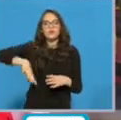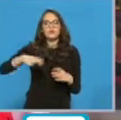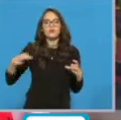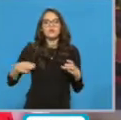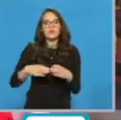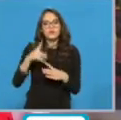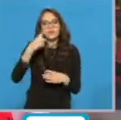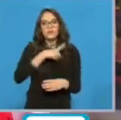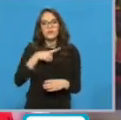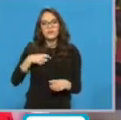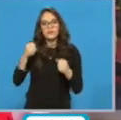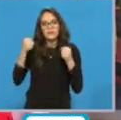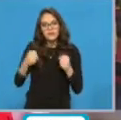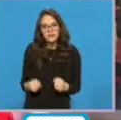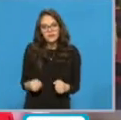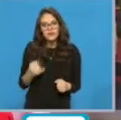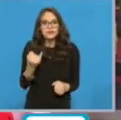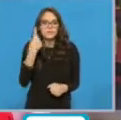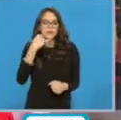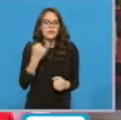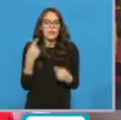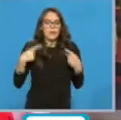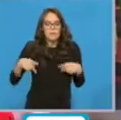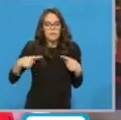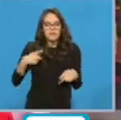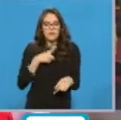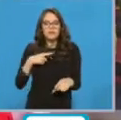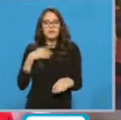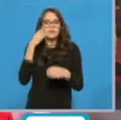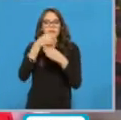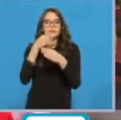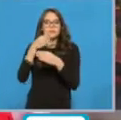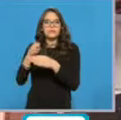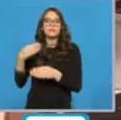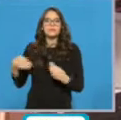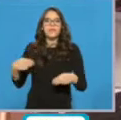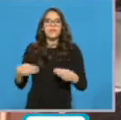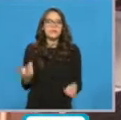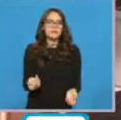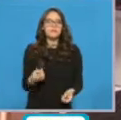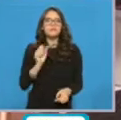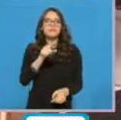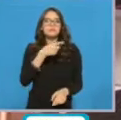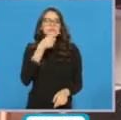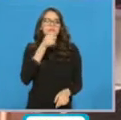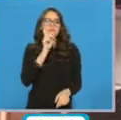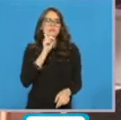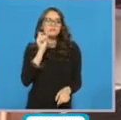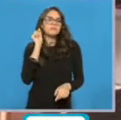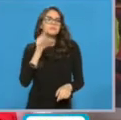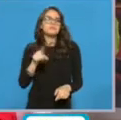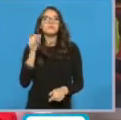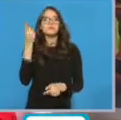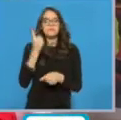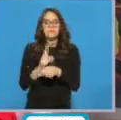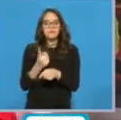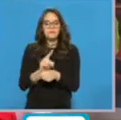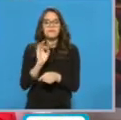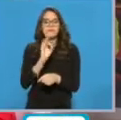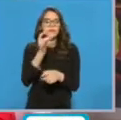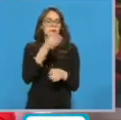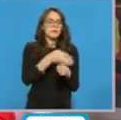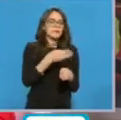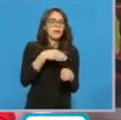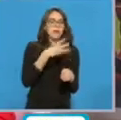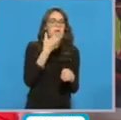que vamos y asistimos a los mercados a comprar, por supuesto, Claro, pues, claro. Como bien tú lo decías, casi a diario, Pamela, Exactamente, sí, lo que no encuentras en uno lo encuentras en otro